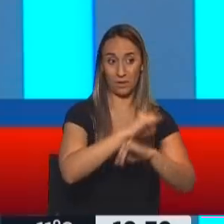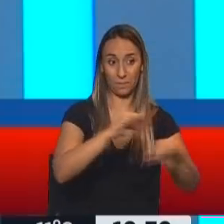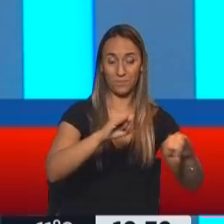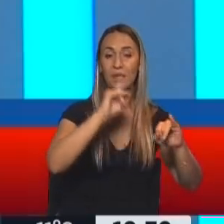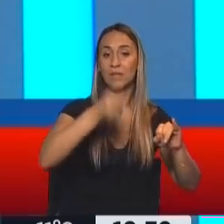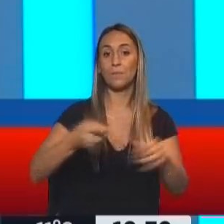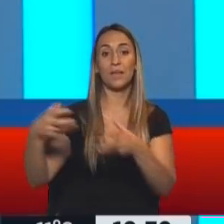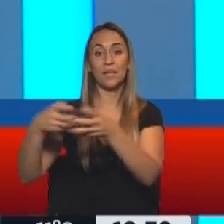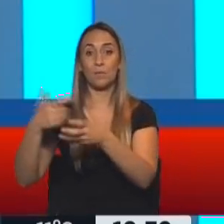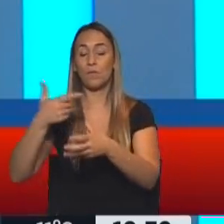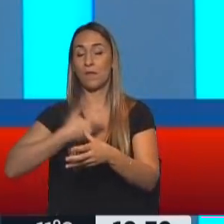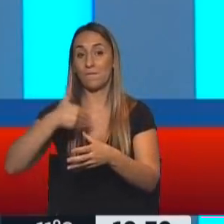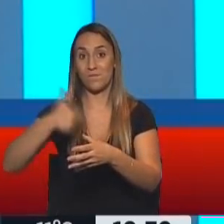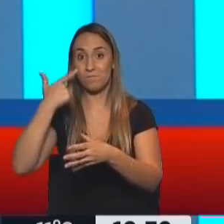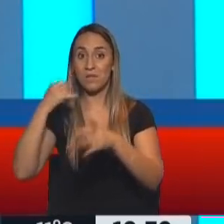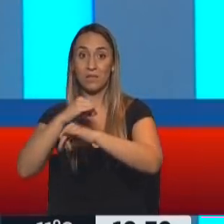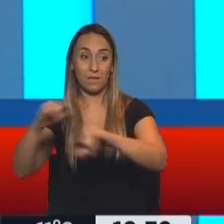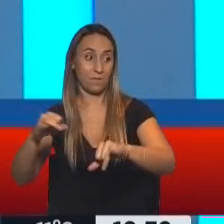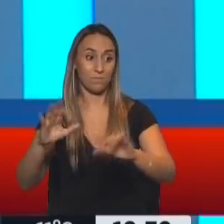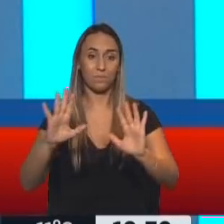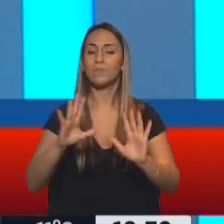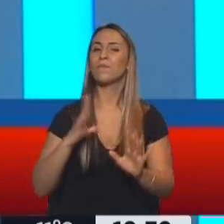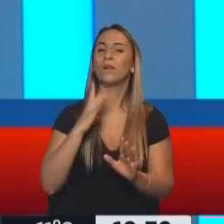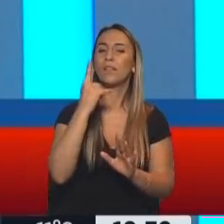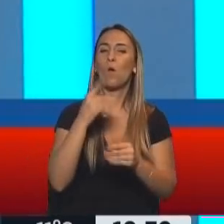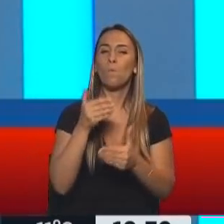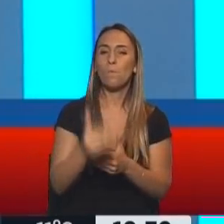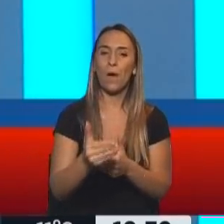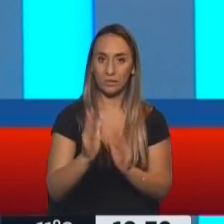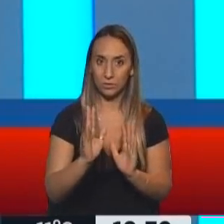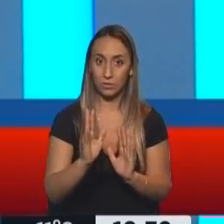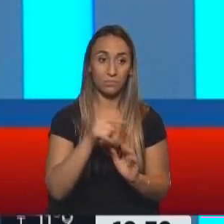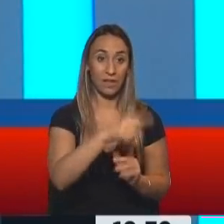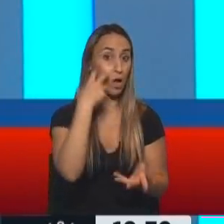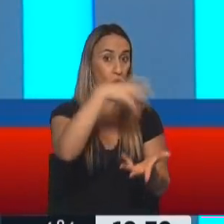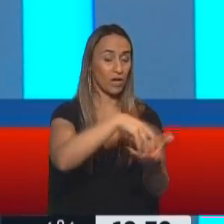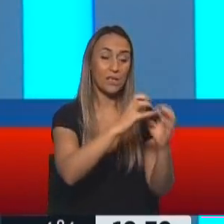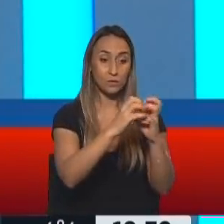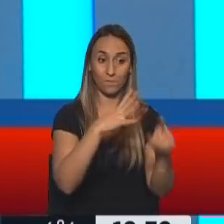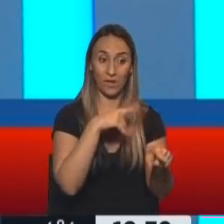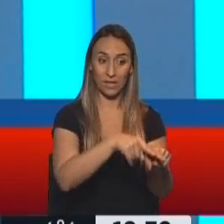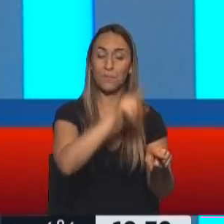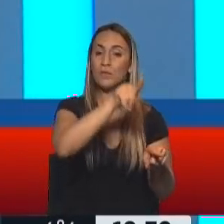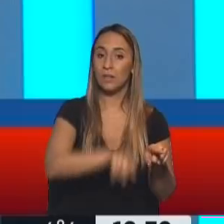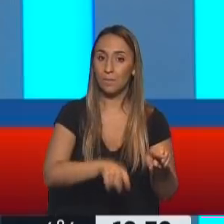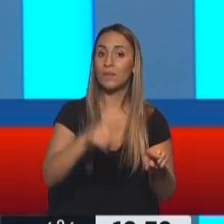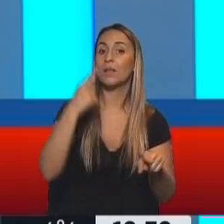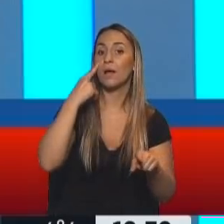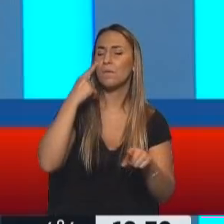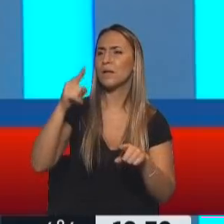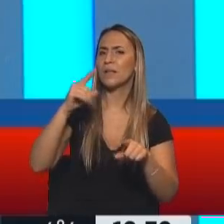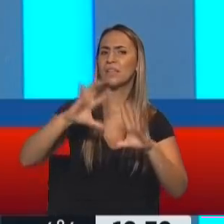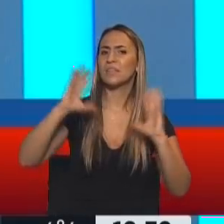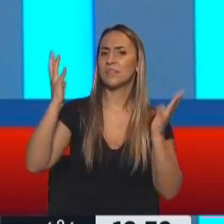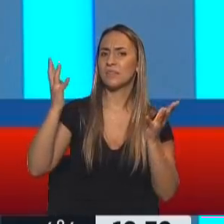Fondo Monetario Internacional. Queda ahora entonces el paso legislativo, pero además también la instancia política a nivel internacional que tiene que